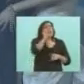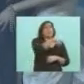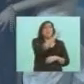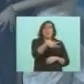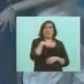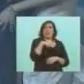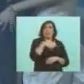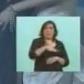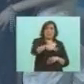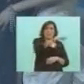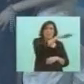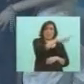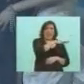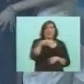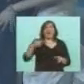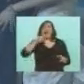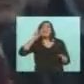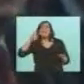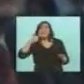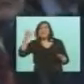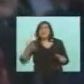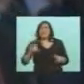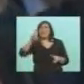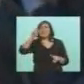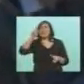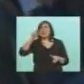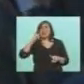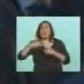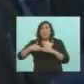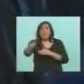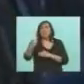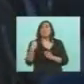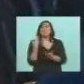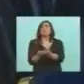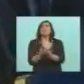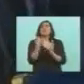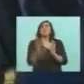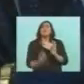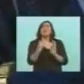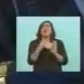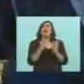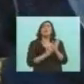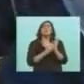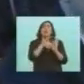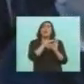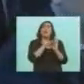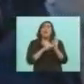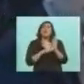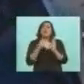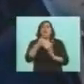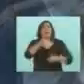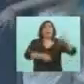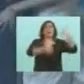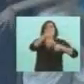a partir de un plazo de 30 días para presentar las condiciones en que se van a hacer un concurso,